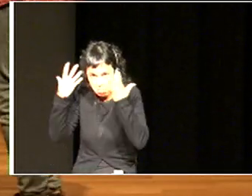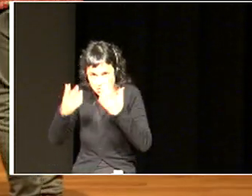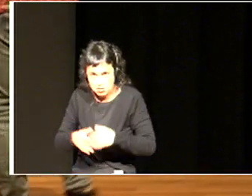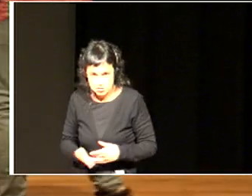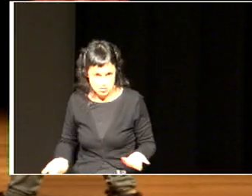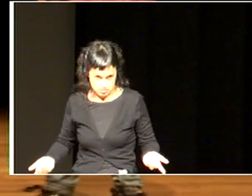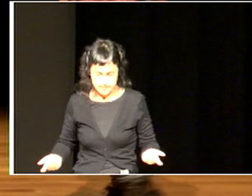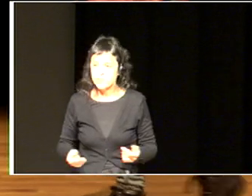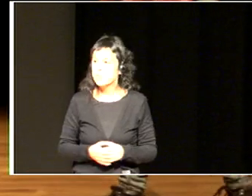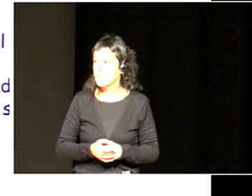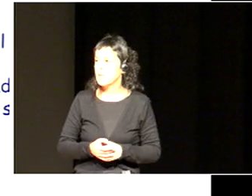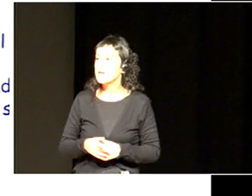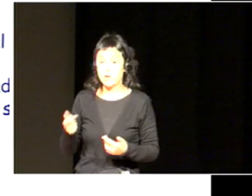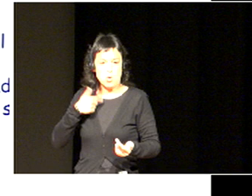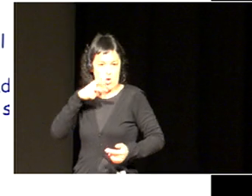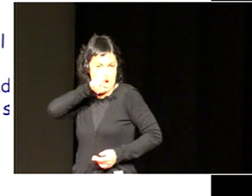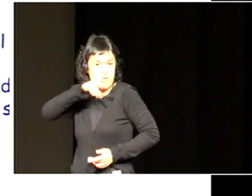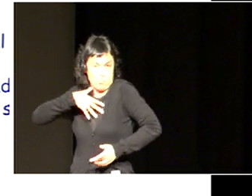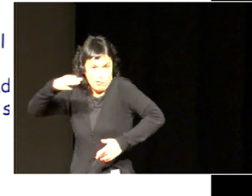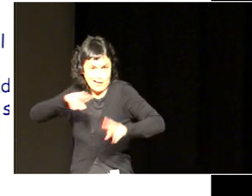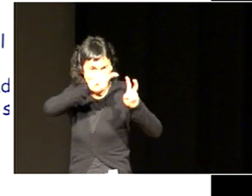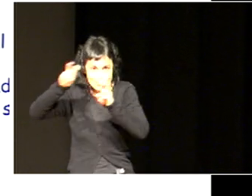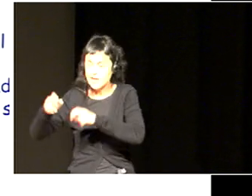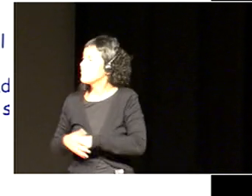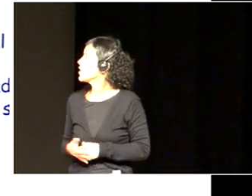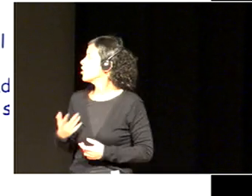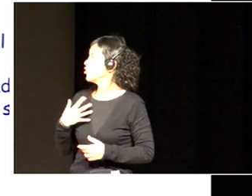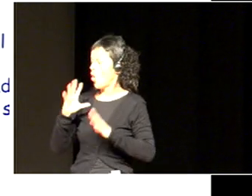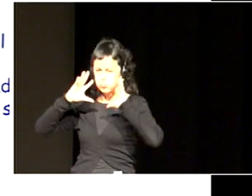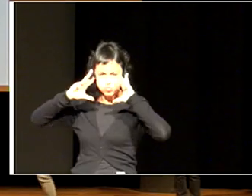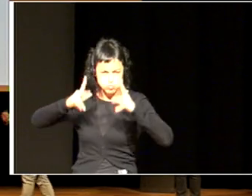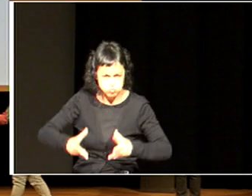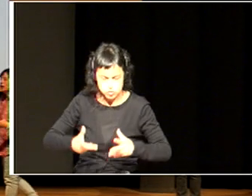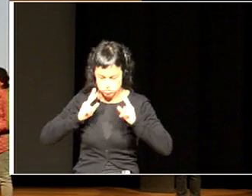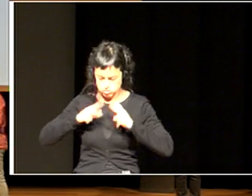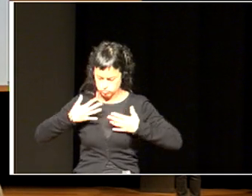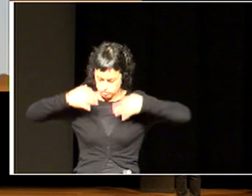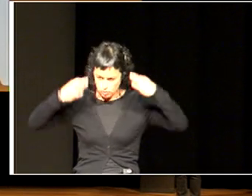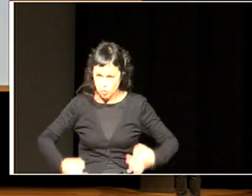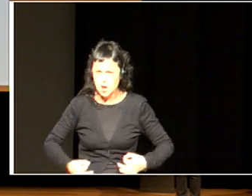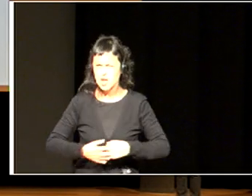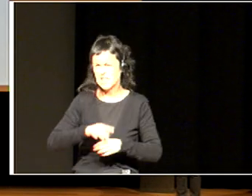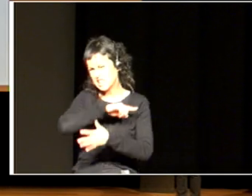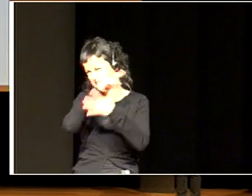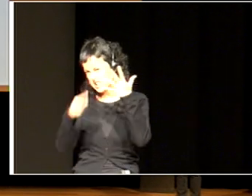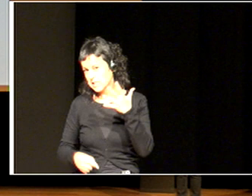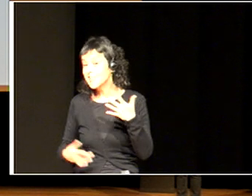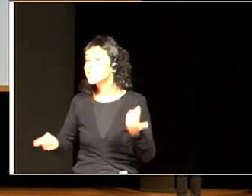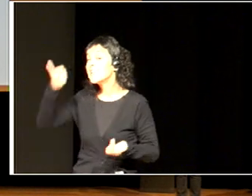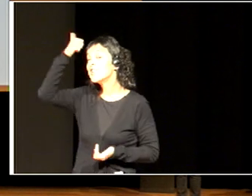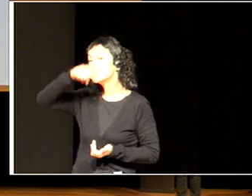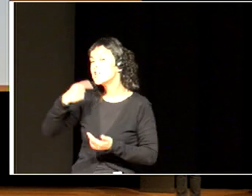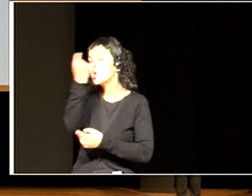pero también podría hablar de agresividad segura y seguridad en sí mismo dureza cuál sería el dibujo de los chicos